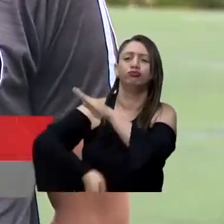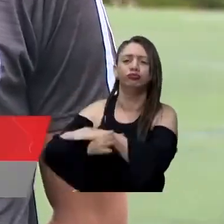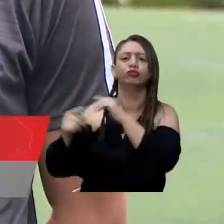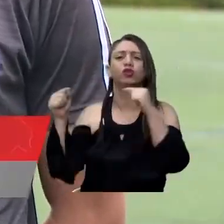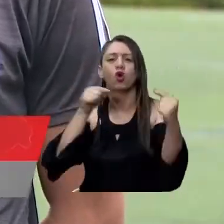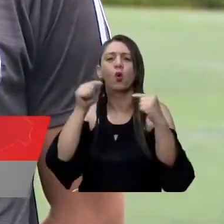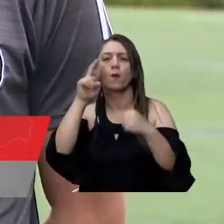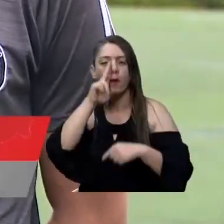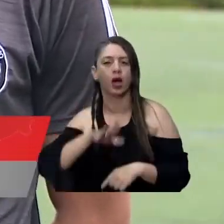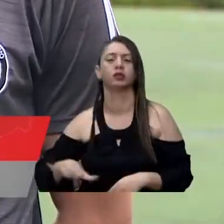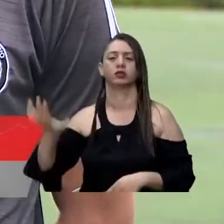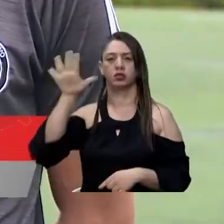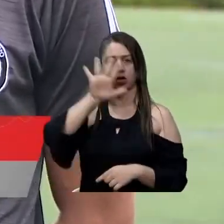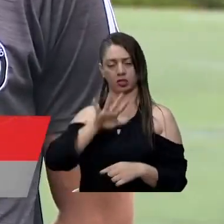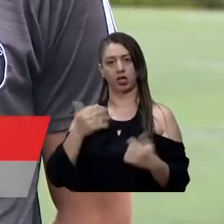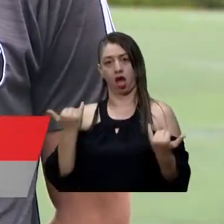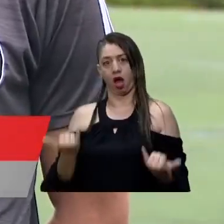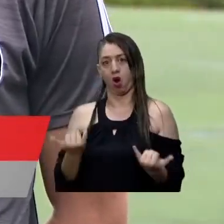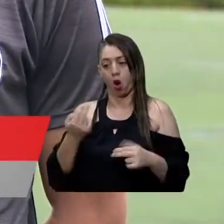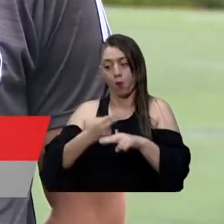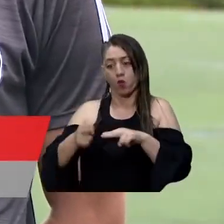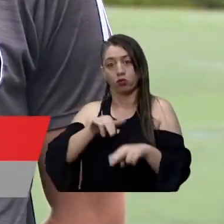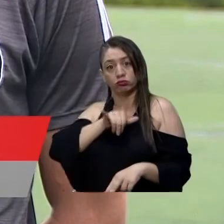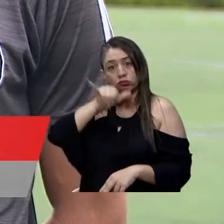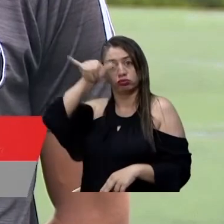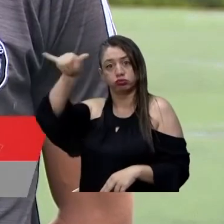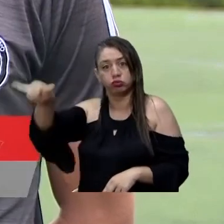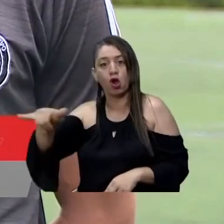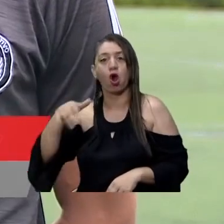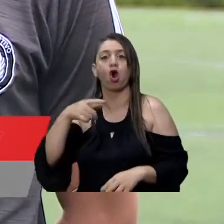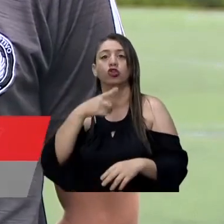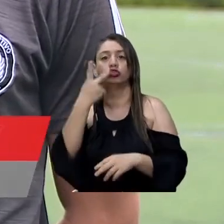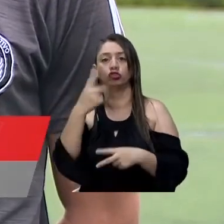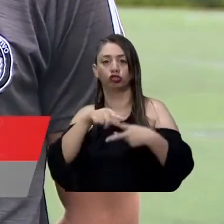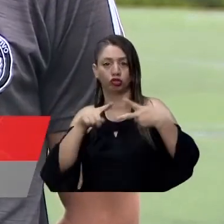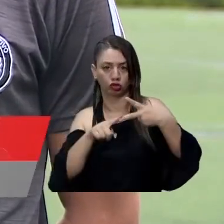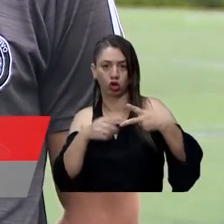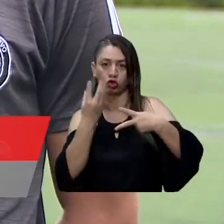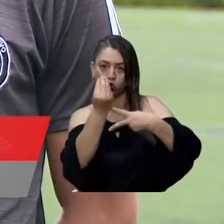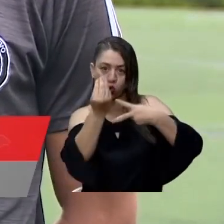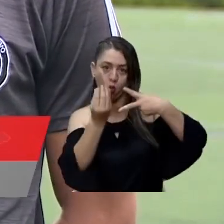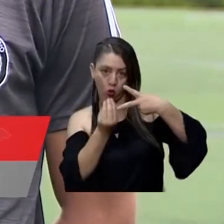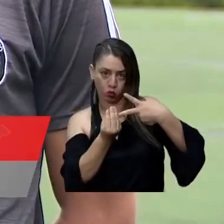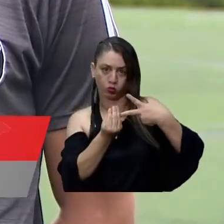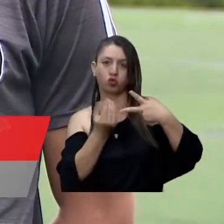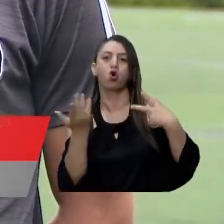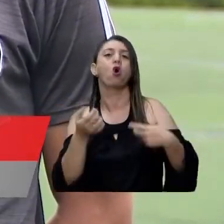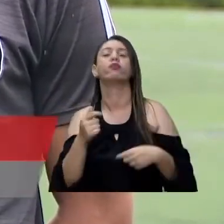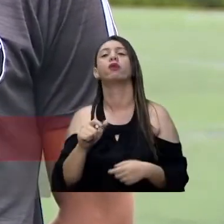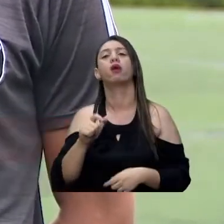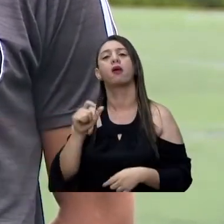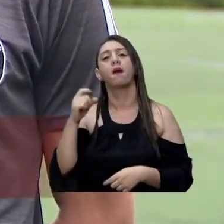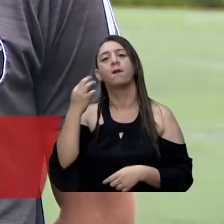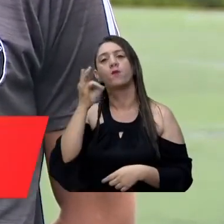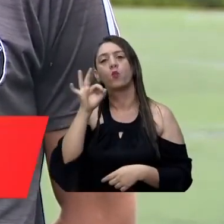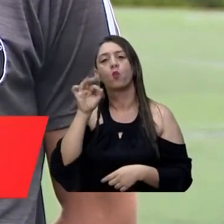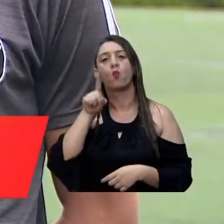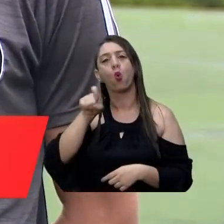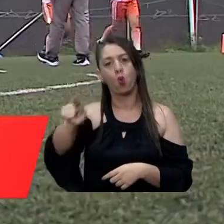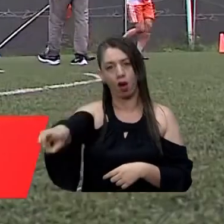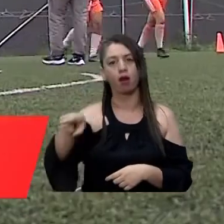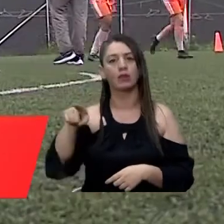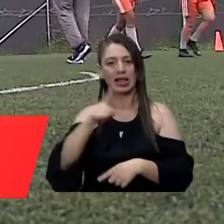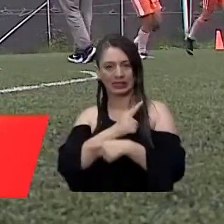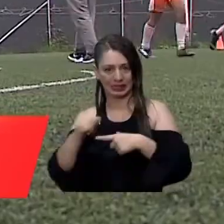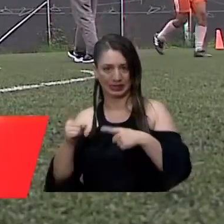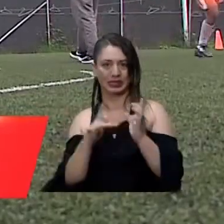torneos nacionales. Ahora estamos próximos a viajar con 2 categorías al torneo nacional que se va a desarrollar en Bucaramanga ahora en Semana Santa,